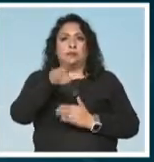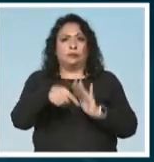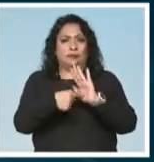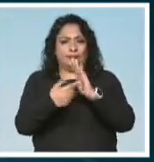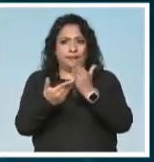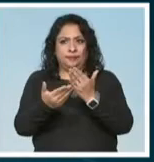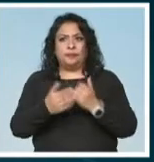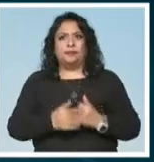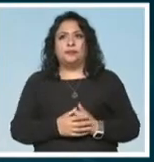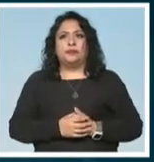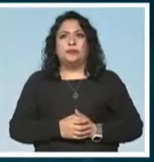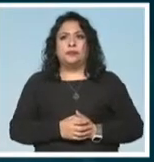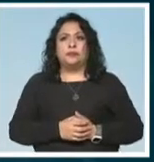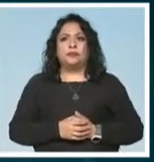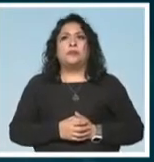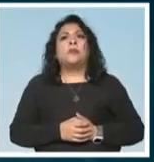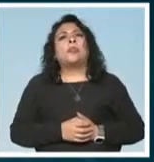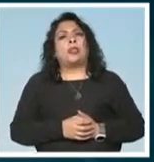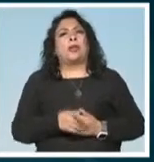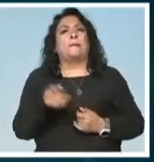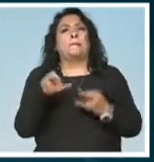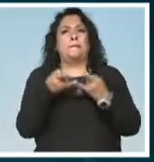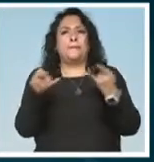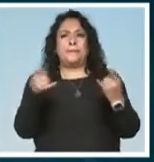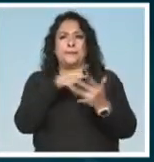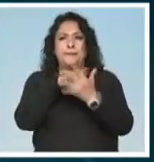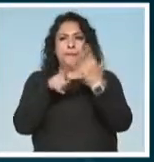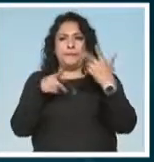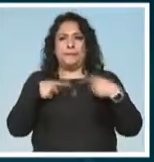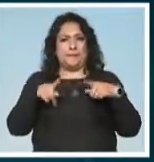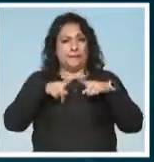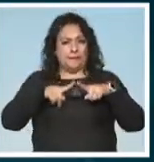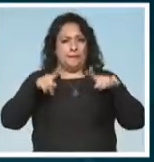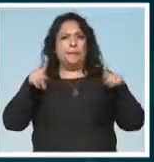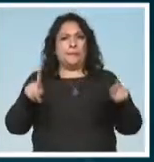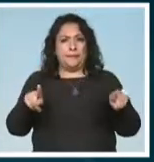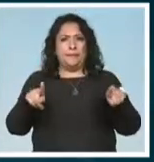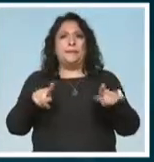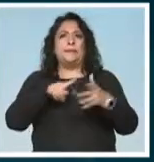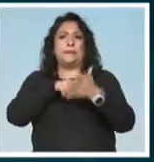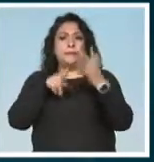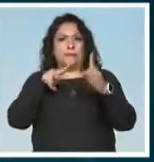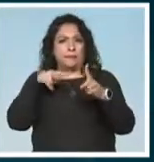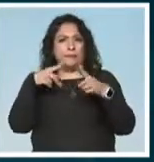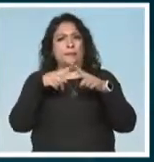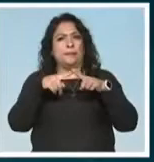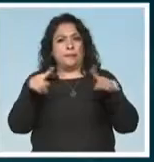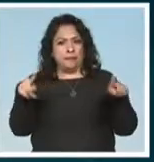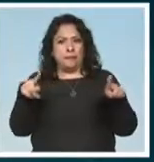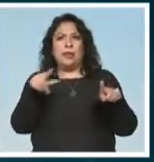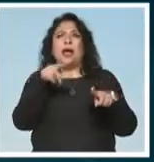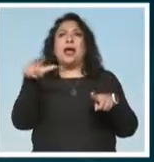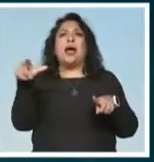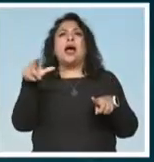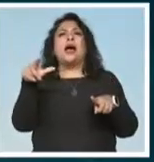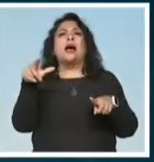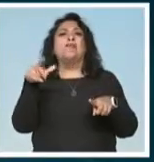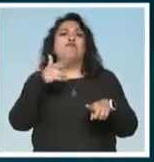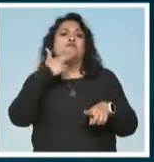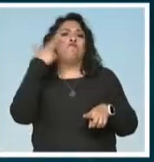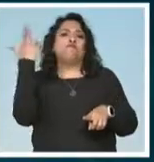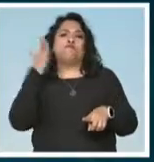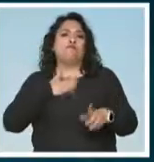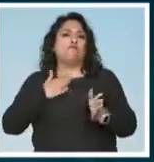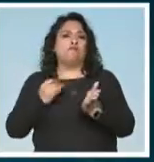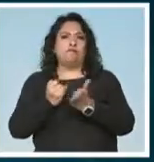Cervantino. Die Geschichte sind eigentlich fünf Interviews stehen am Anfang eigentlich dieses Stückes von fünf Menschen,